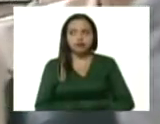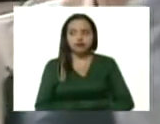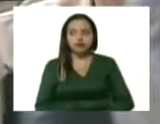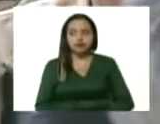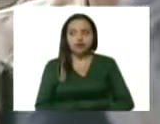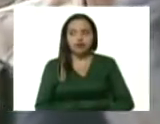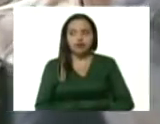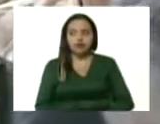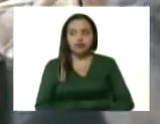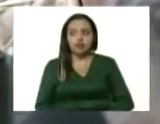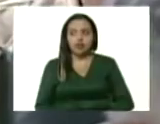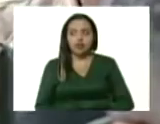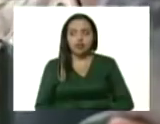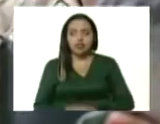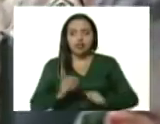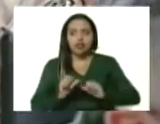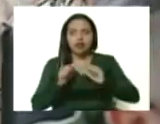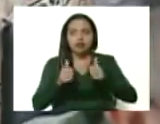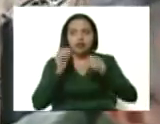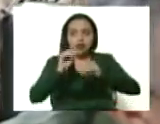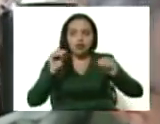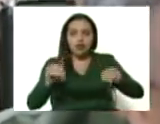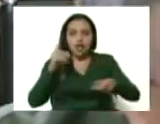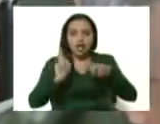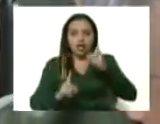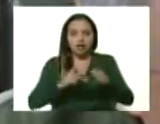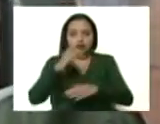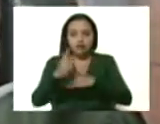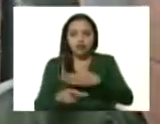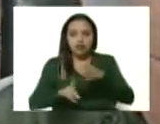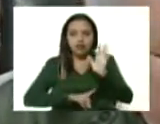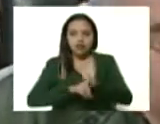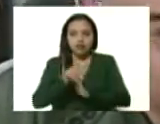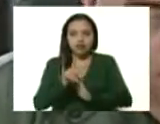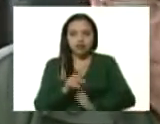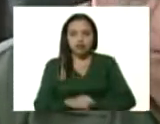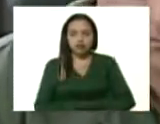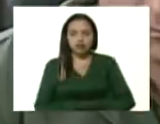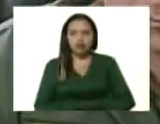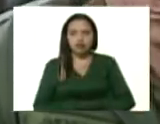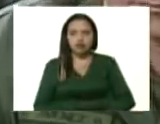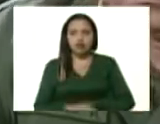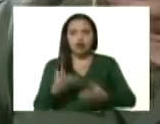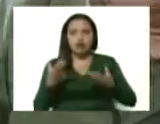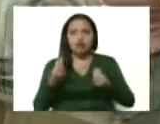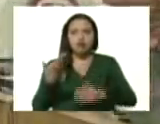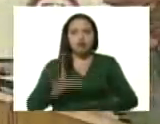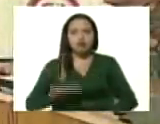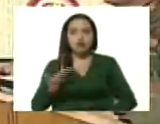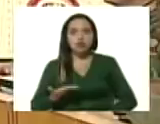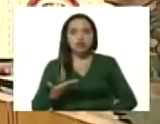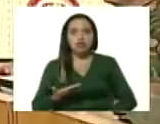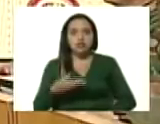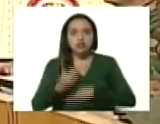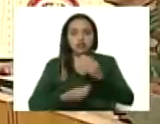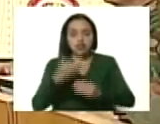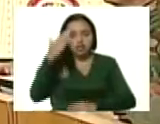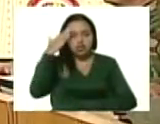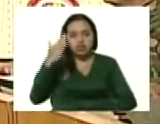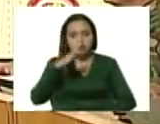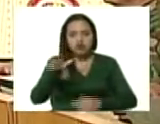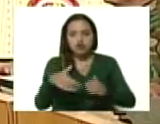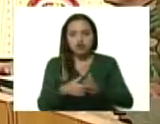activar, ya voy a anunciar algunos de los planes que están en pleno desarrollo. Muy importante, le doy mi saludo a todos los jefes